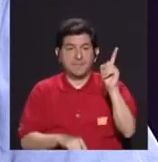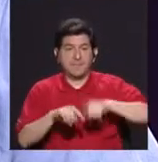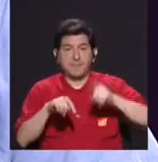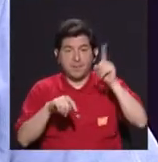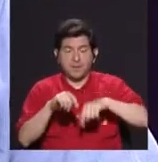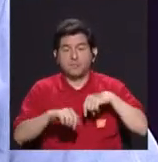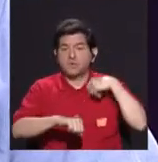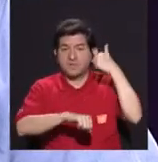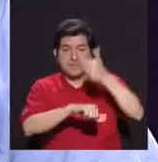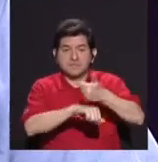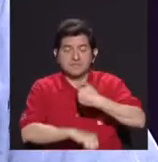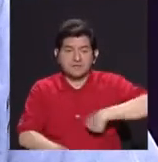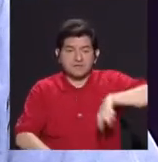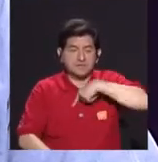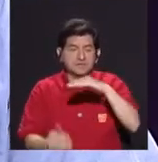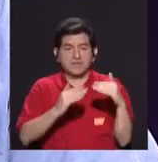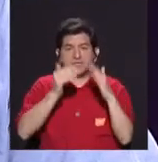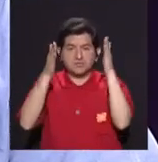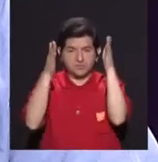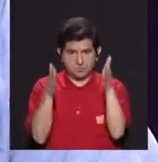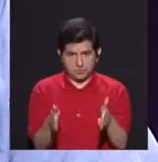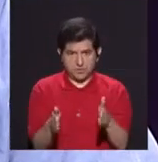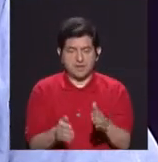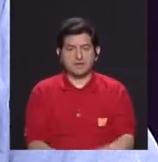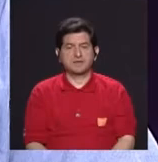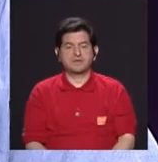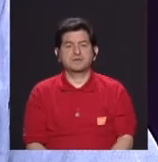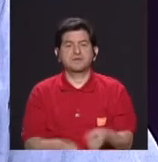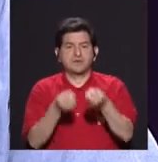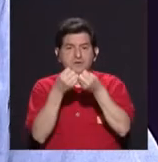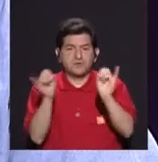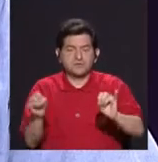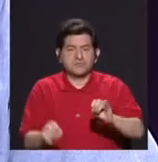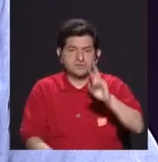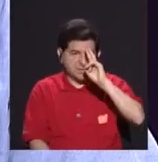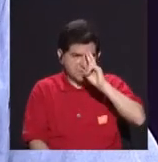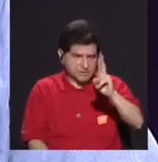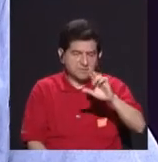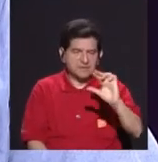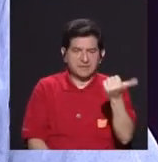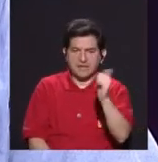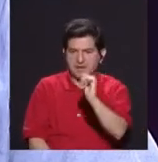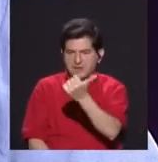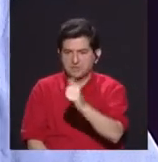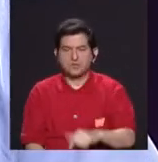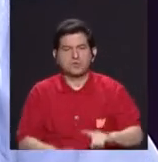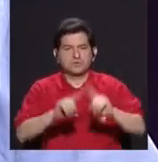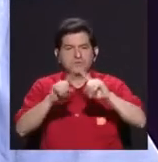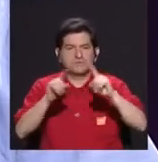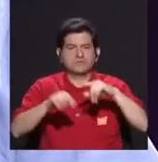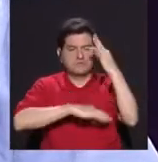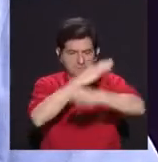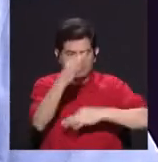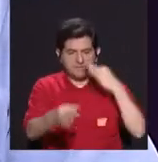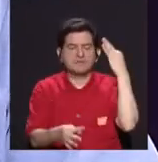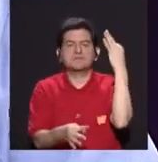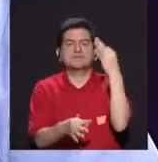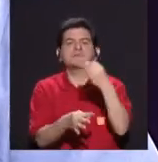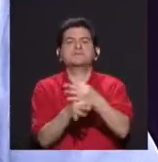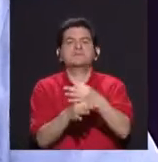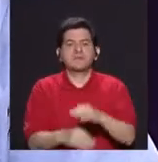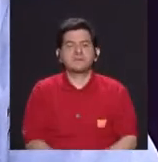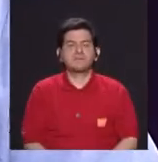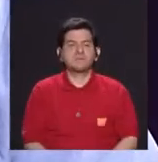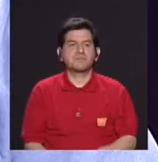constituir nos como ciudadanos como ciudadanas sino reconocemos al otro desde diferentes tipos de